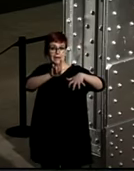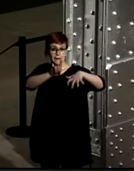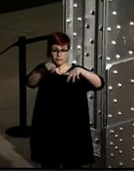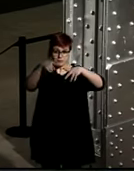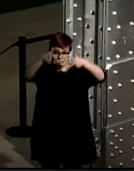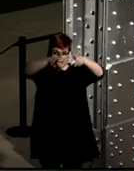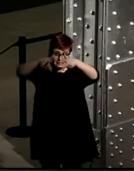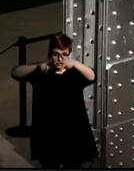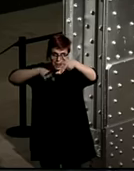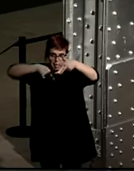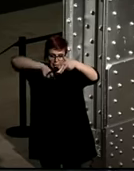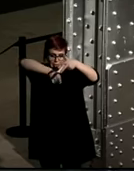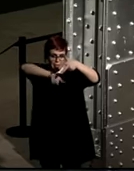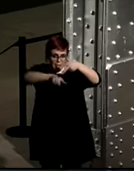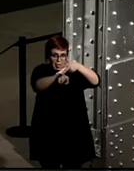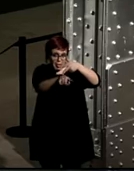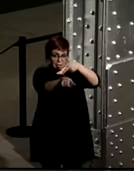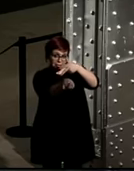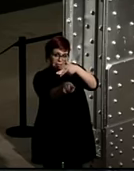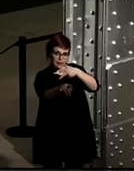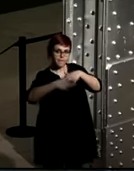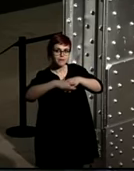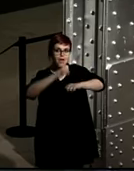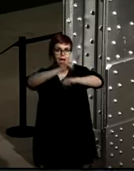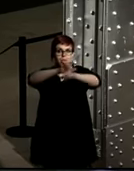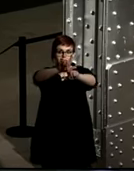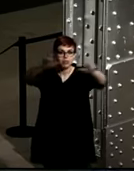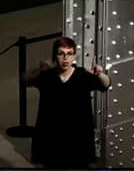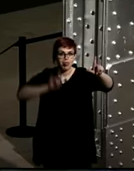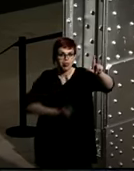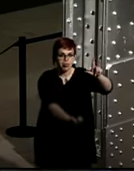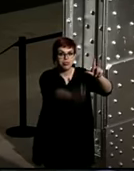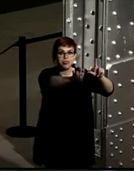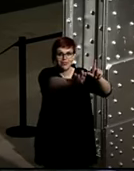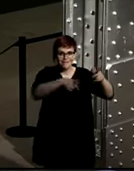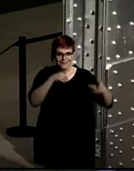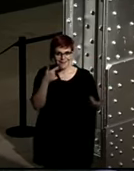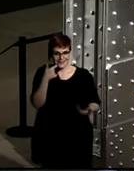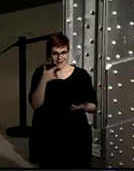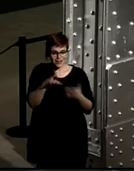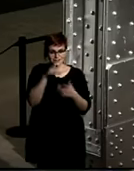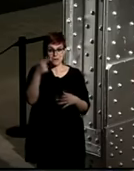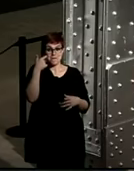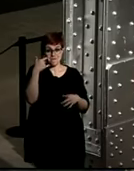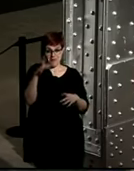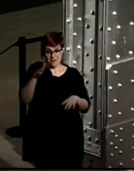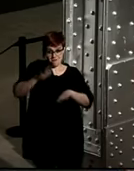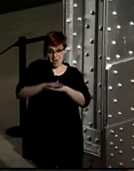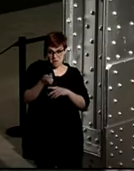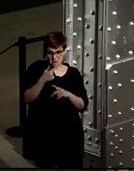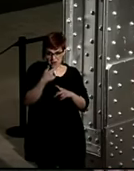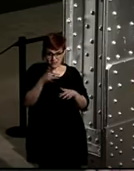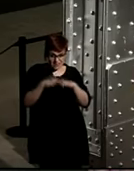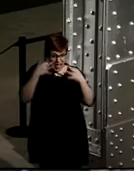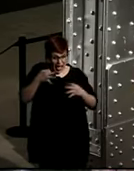las butacas hasta la pantalla. Era una cosa que teníamos los amigos que al final no veíamos las películas. Ya fíjate para lo que nos colábamos en el cine. Pero vamos